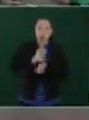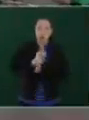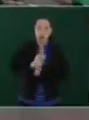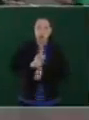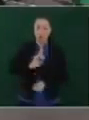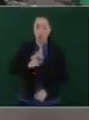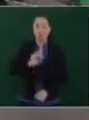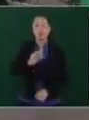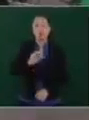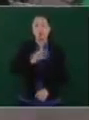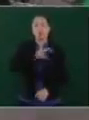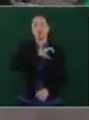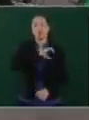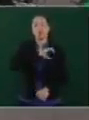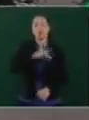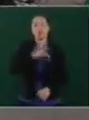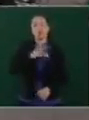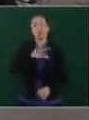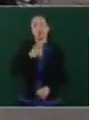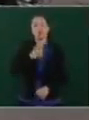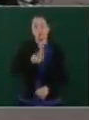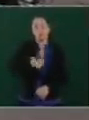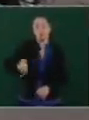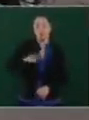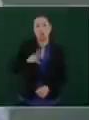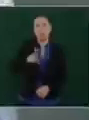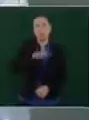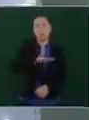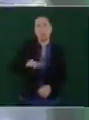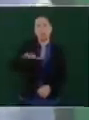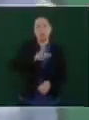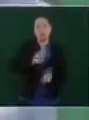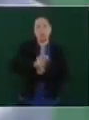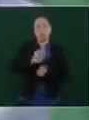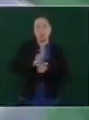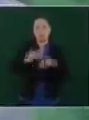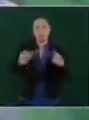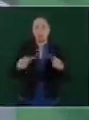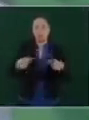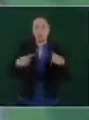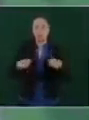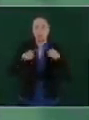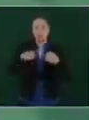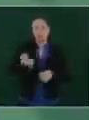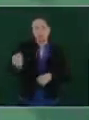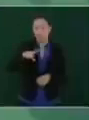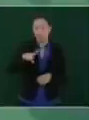No quieren al pueblo ecuatoriano, que es un pueblo, como aquí se ha